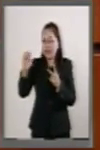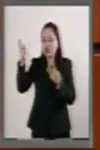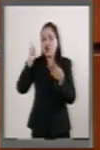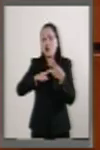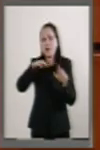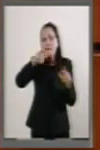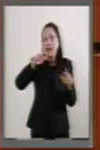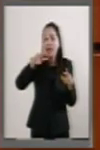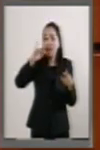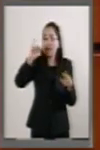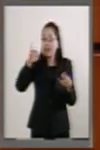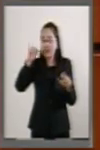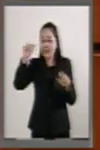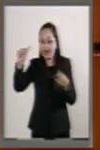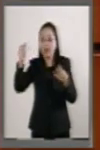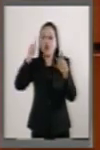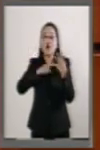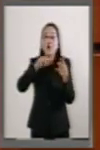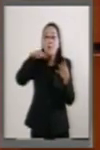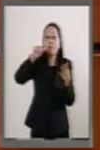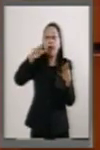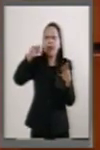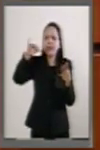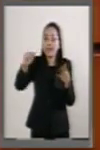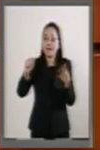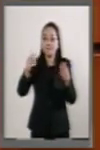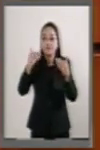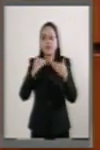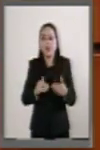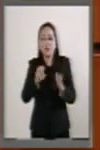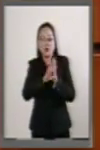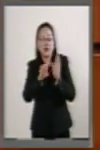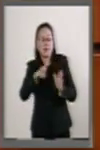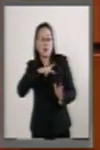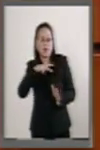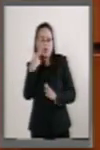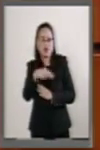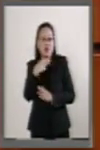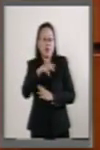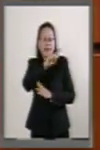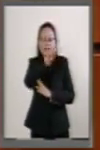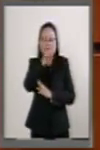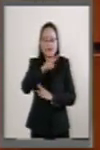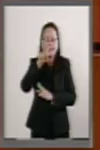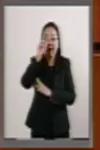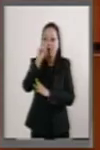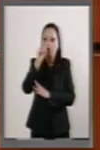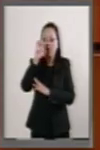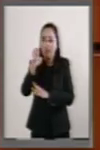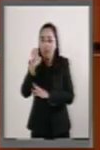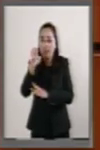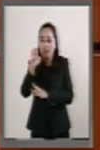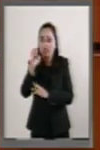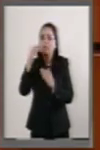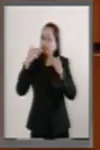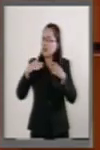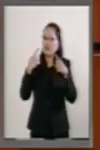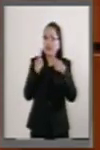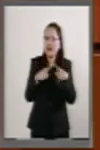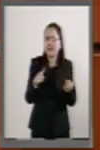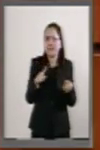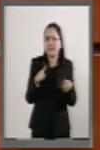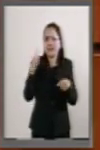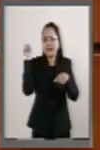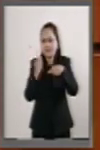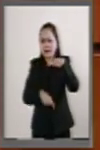mismo. Yo lo vivo constantemente. Mi nombre es Zoe, que no es un nombre común, se escribe Z-O-E, no es lo mismo que Zoe, sin